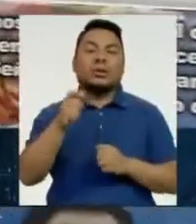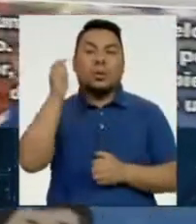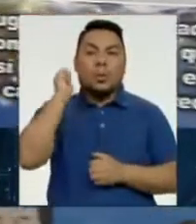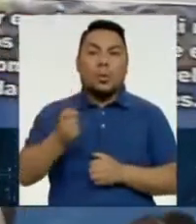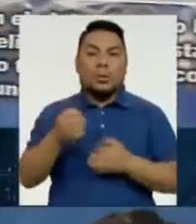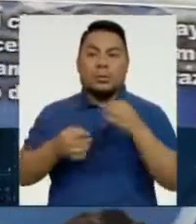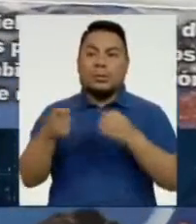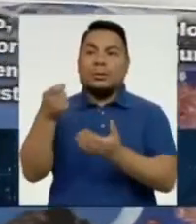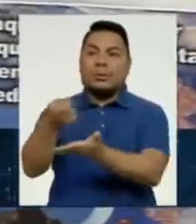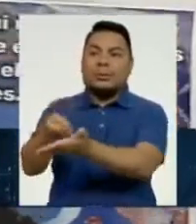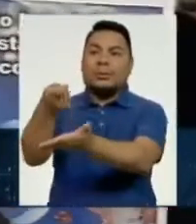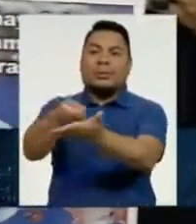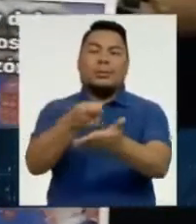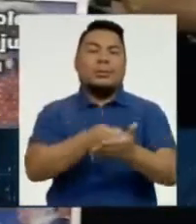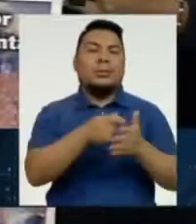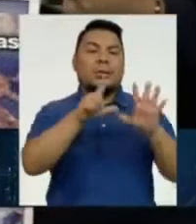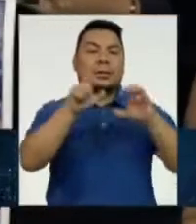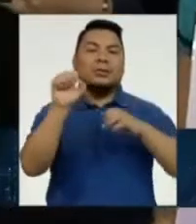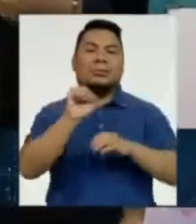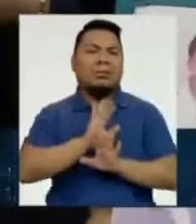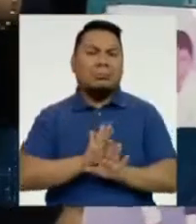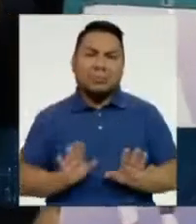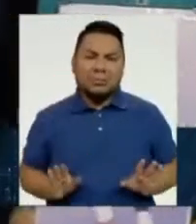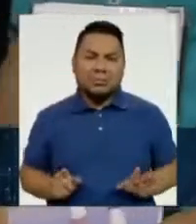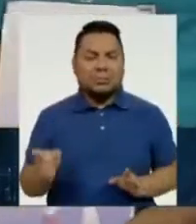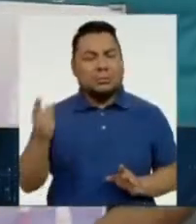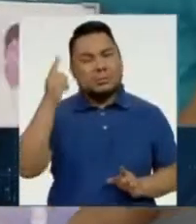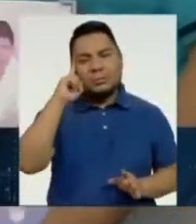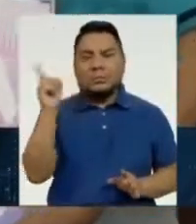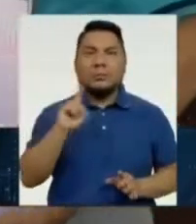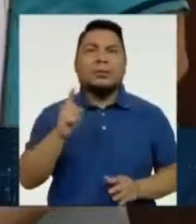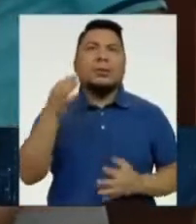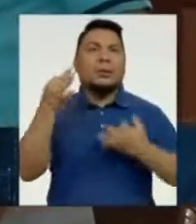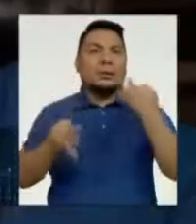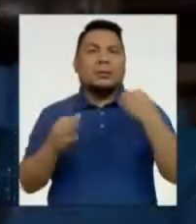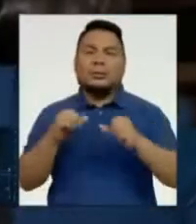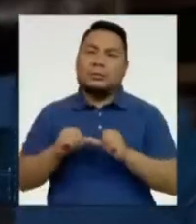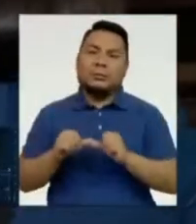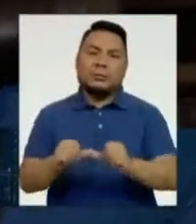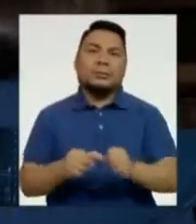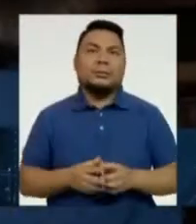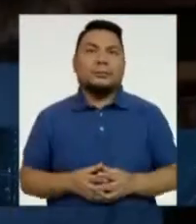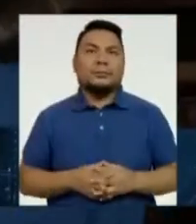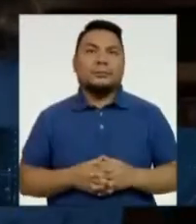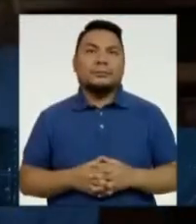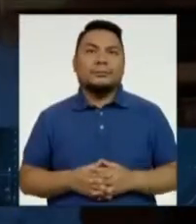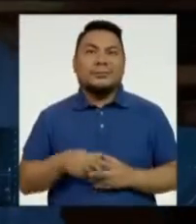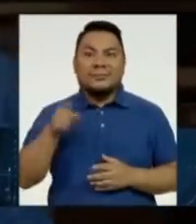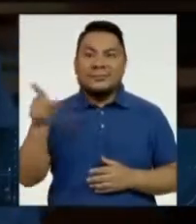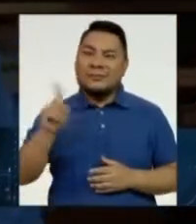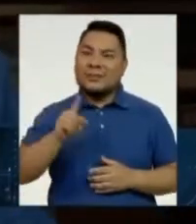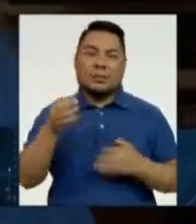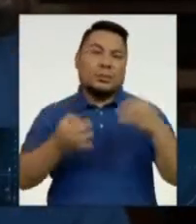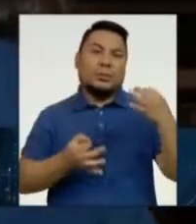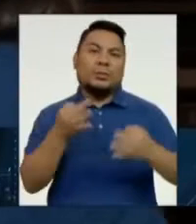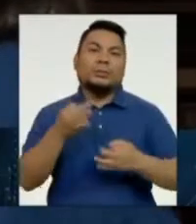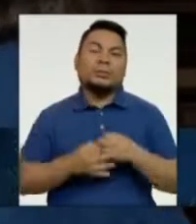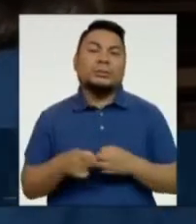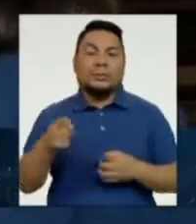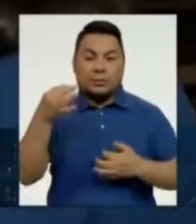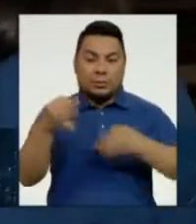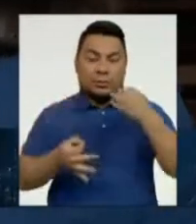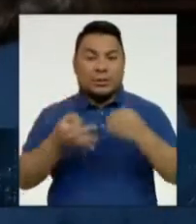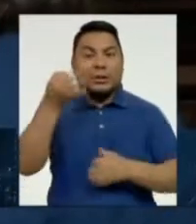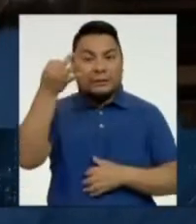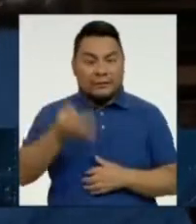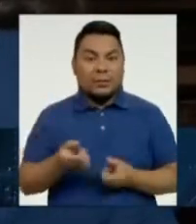Suprema no vale la pérdida de una vida. Ellos exigen una verdadera justicia. Eso no es justicia. La justicia verdadera